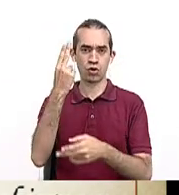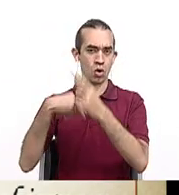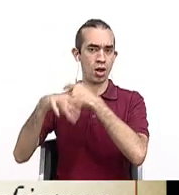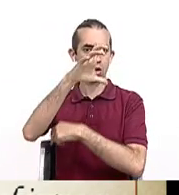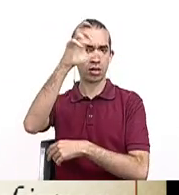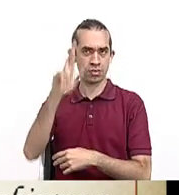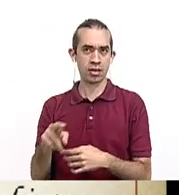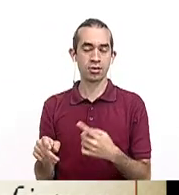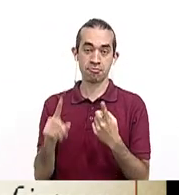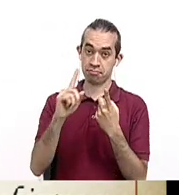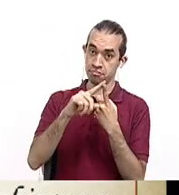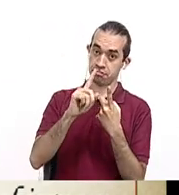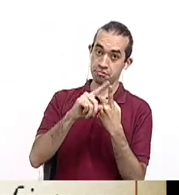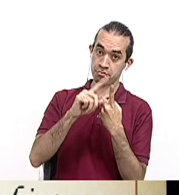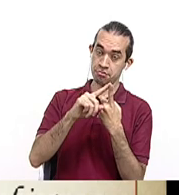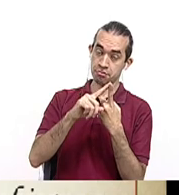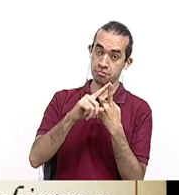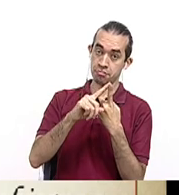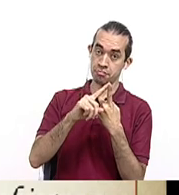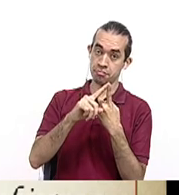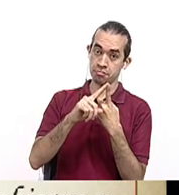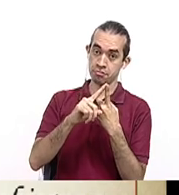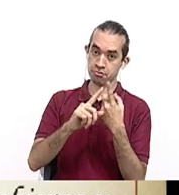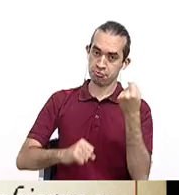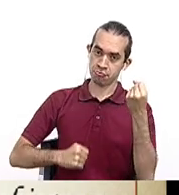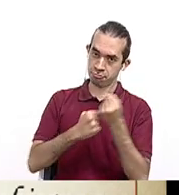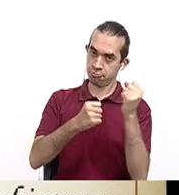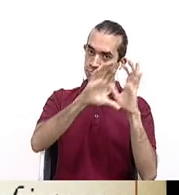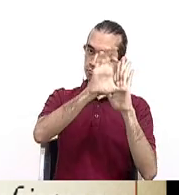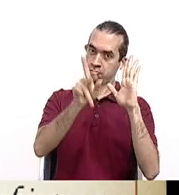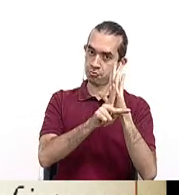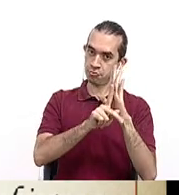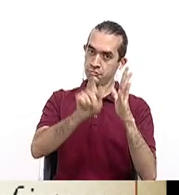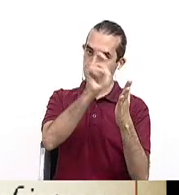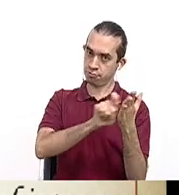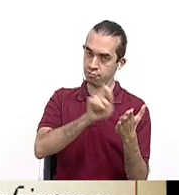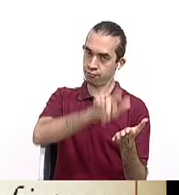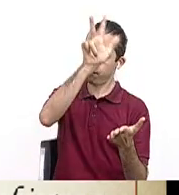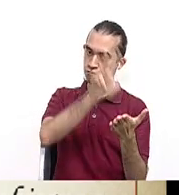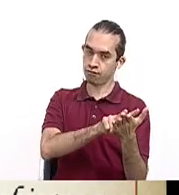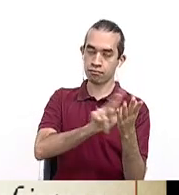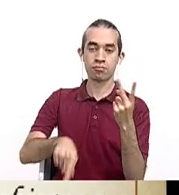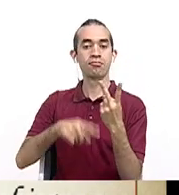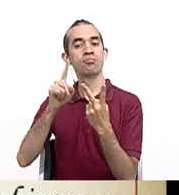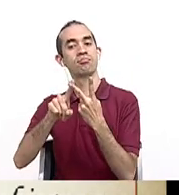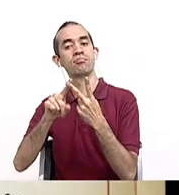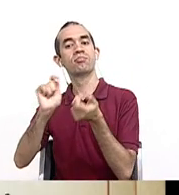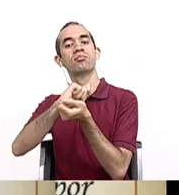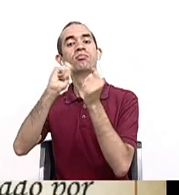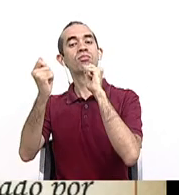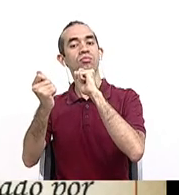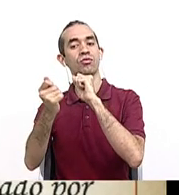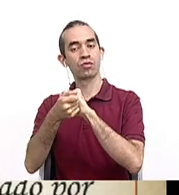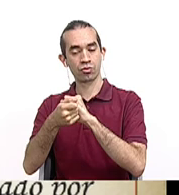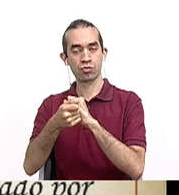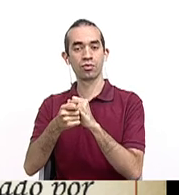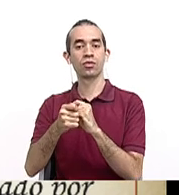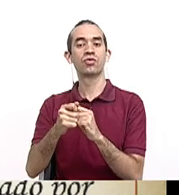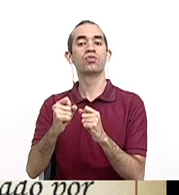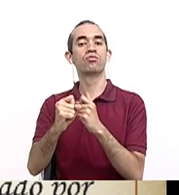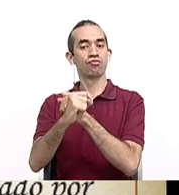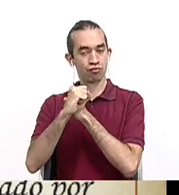impulsaría la creación de nuestra constitución política y el otro impulsor de las garantías y reformas